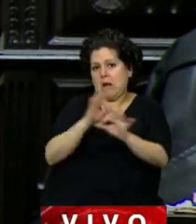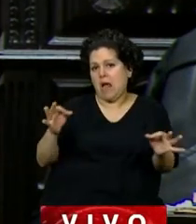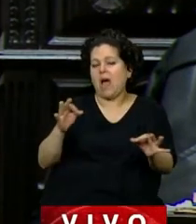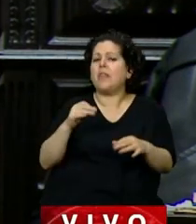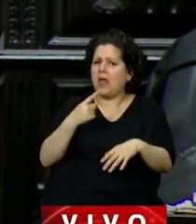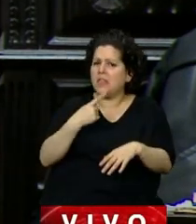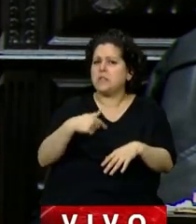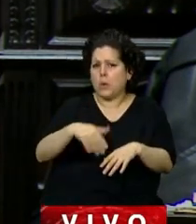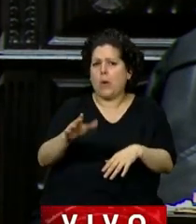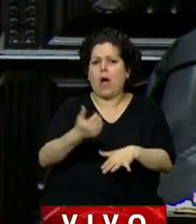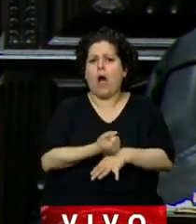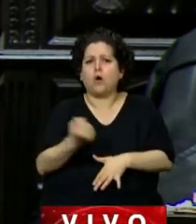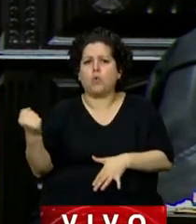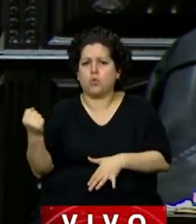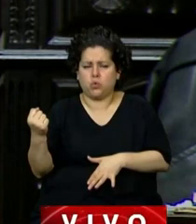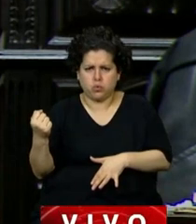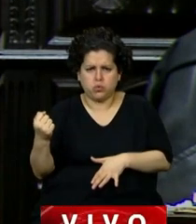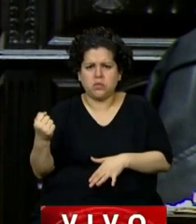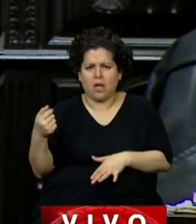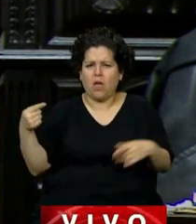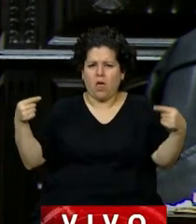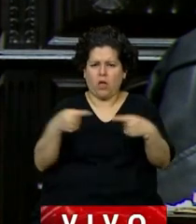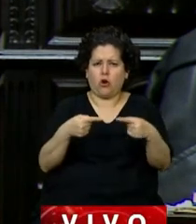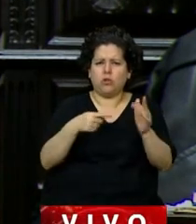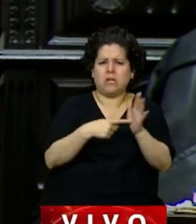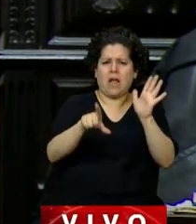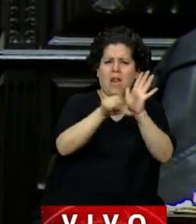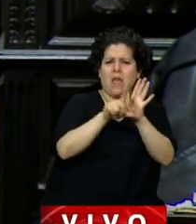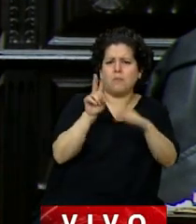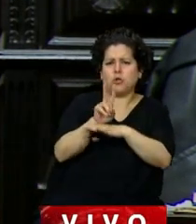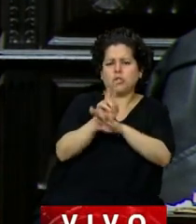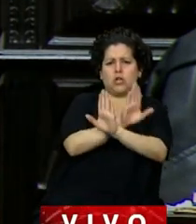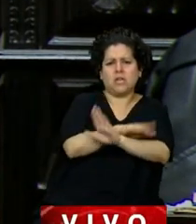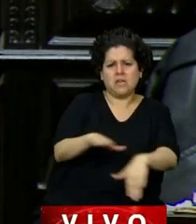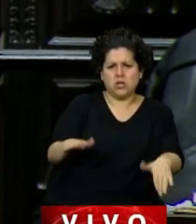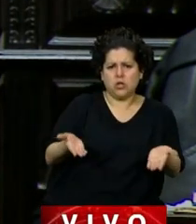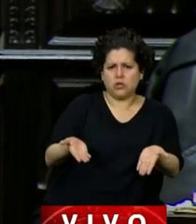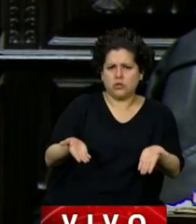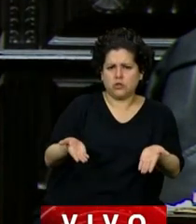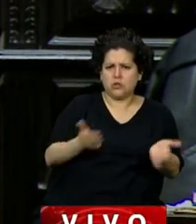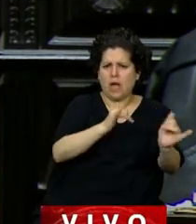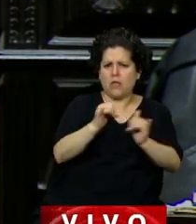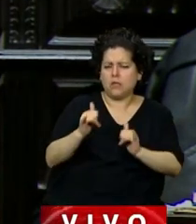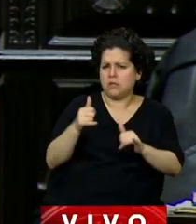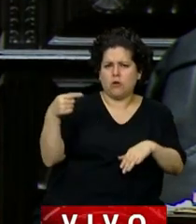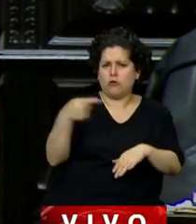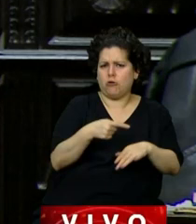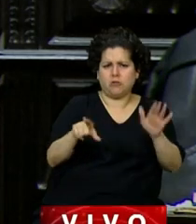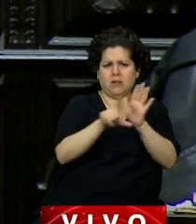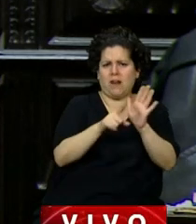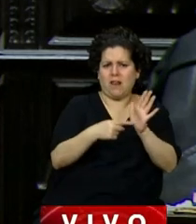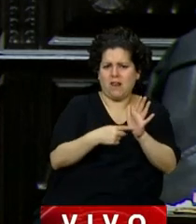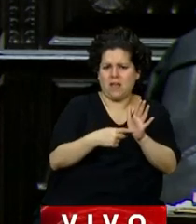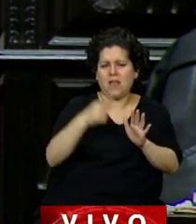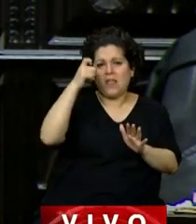para los programas en contradicción con la Ley de Protección Integral de los Niños, Niñas y Adolescentes, en el orden del 10%,